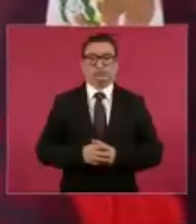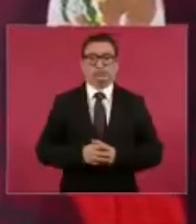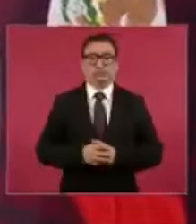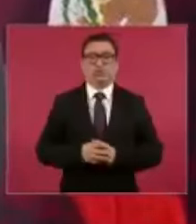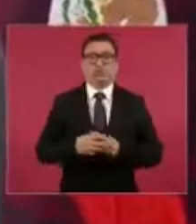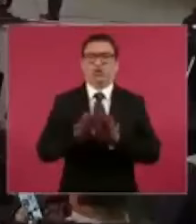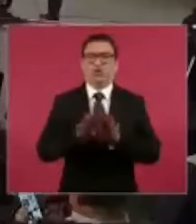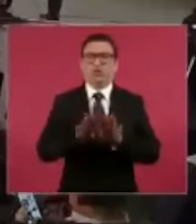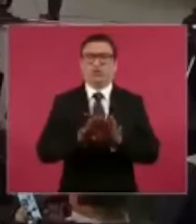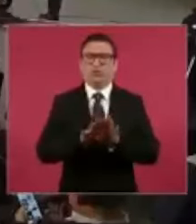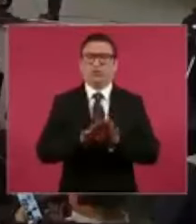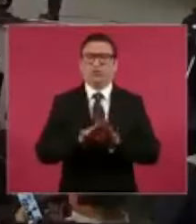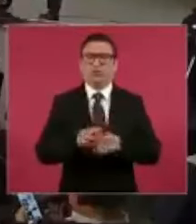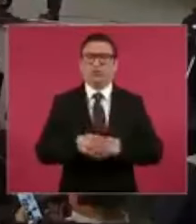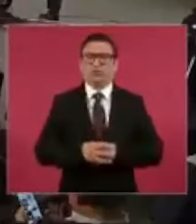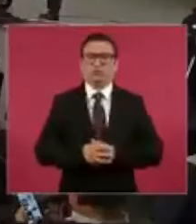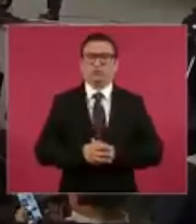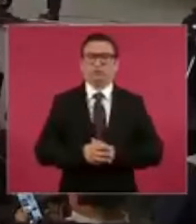¿Cómo? El Congreso.